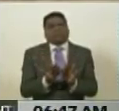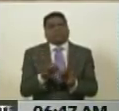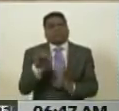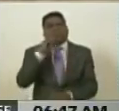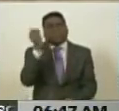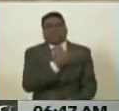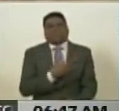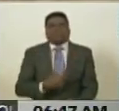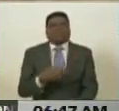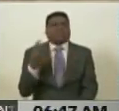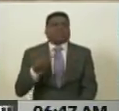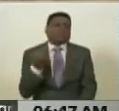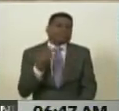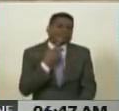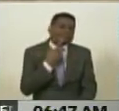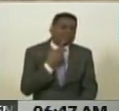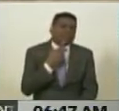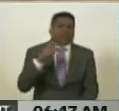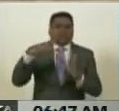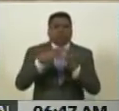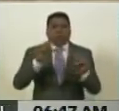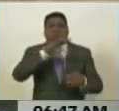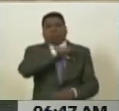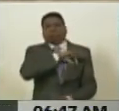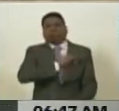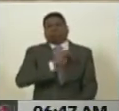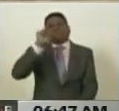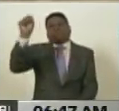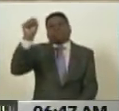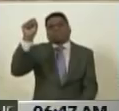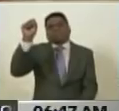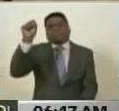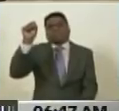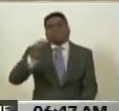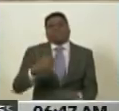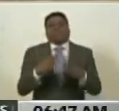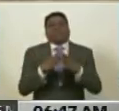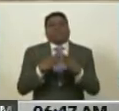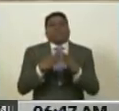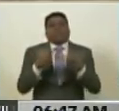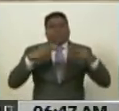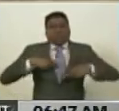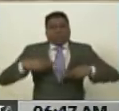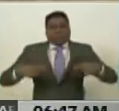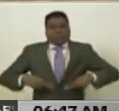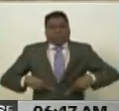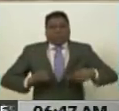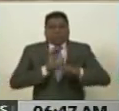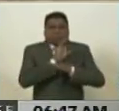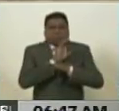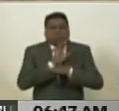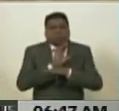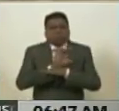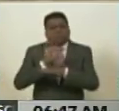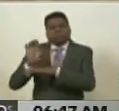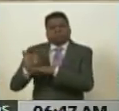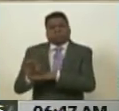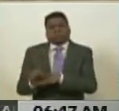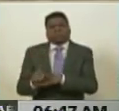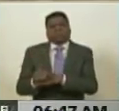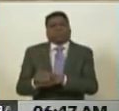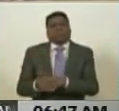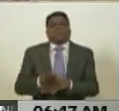con con lo que lo que es la esencia del socialismo, que es privilegiar la condición humana de los que vivimos en este país, ¿no? Si nosotros nos